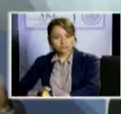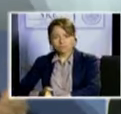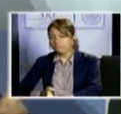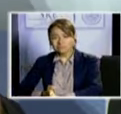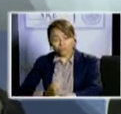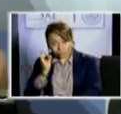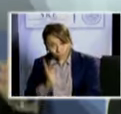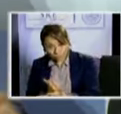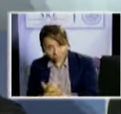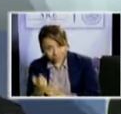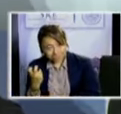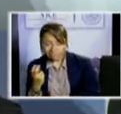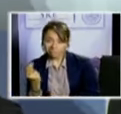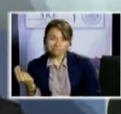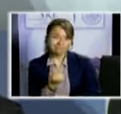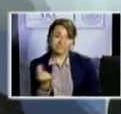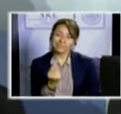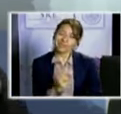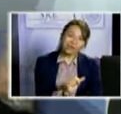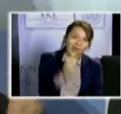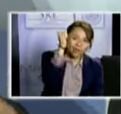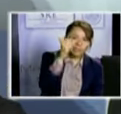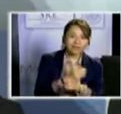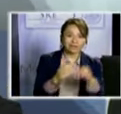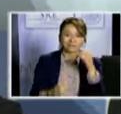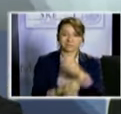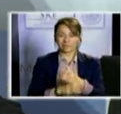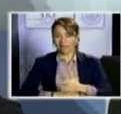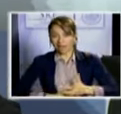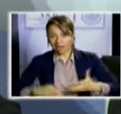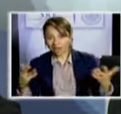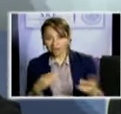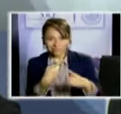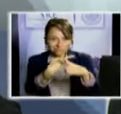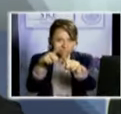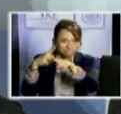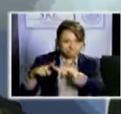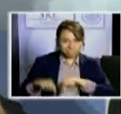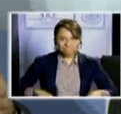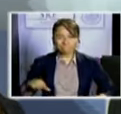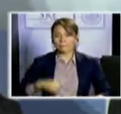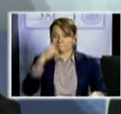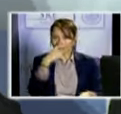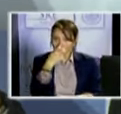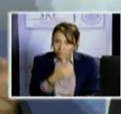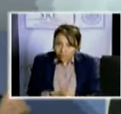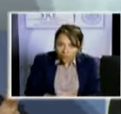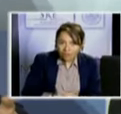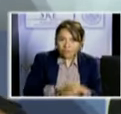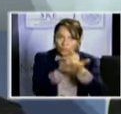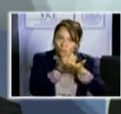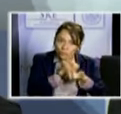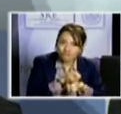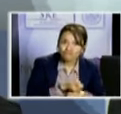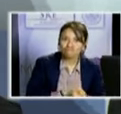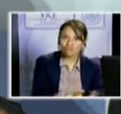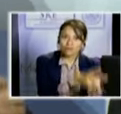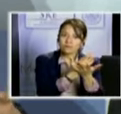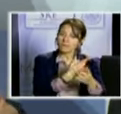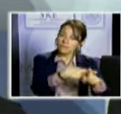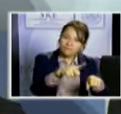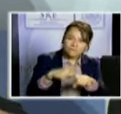que permita la reconstrucción del tejido social, que permita oportunidades para las comunidades en